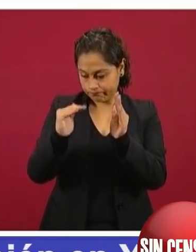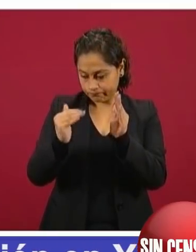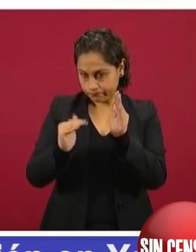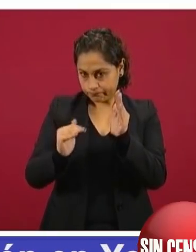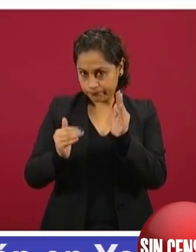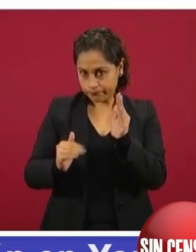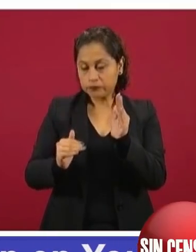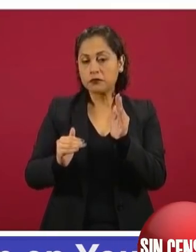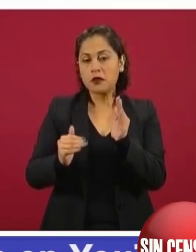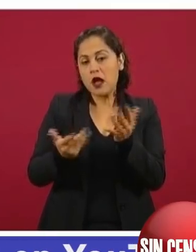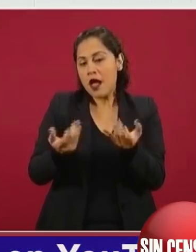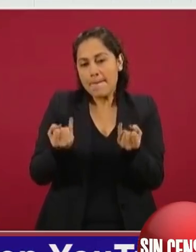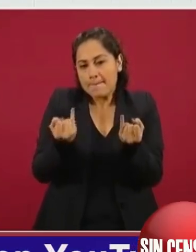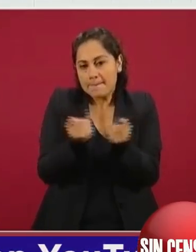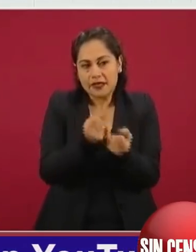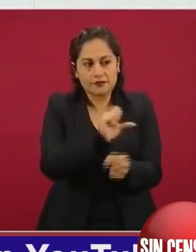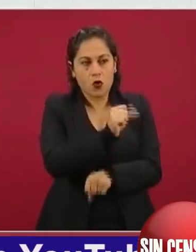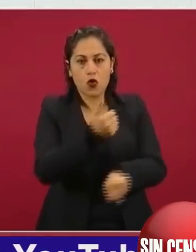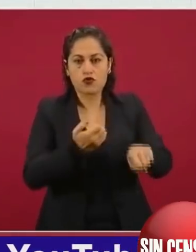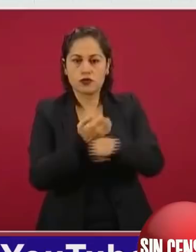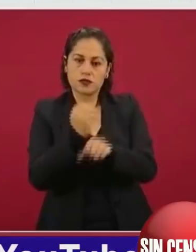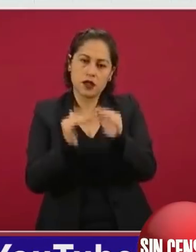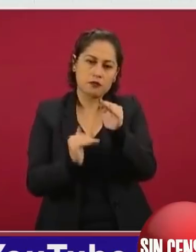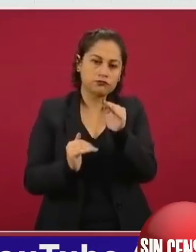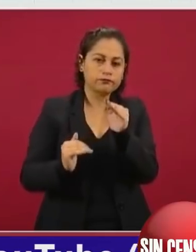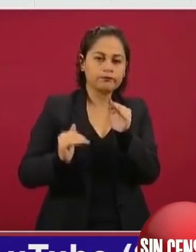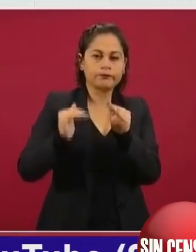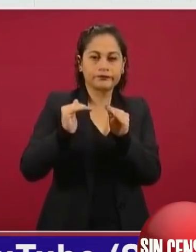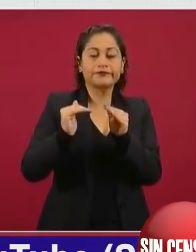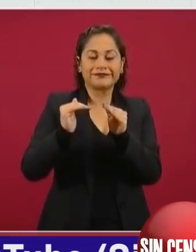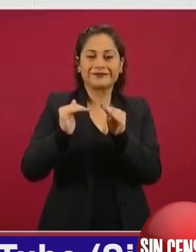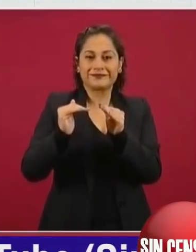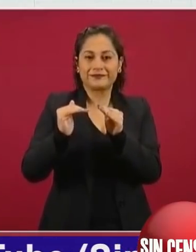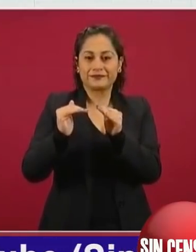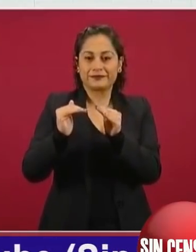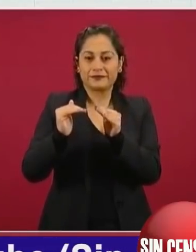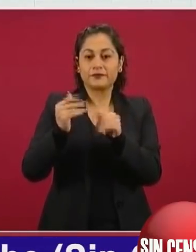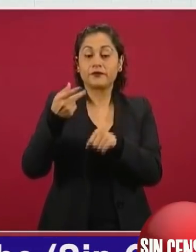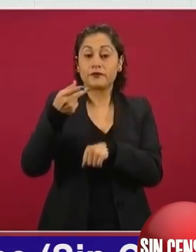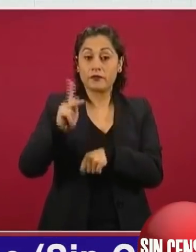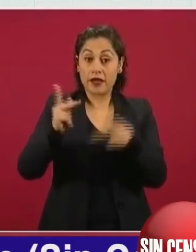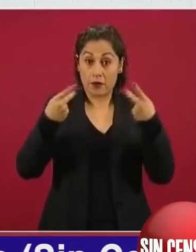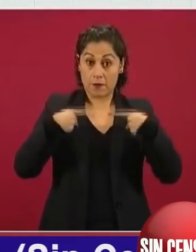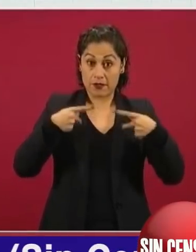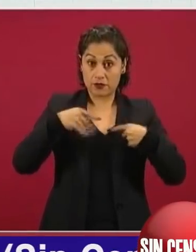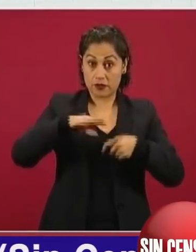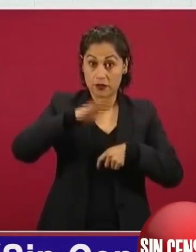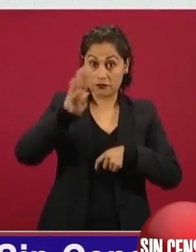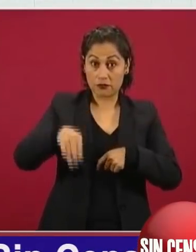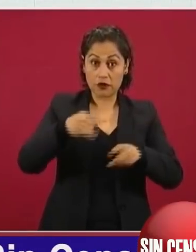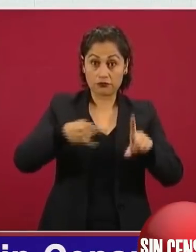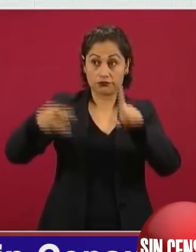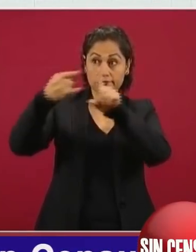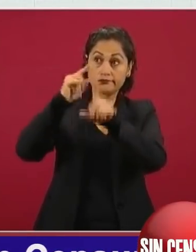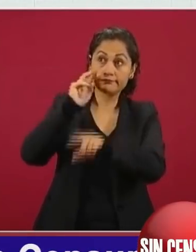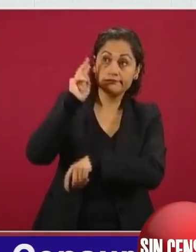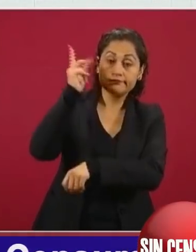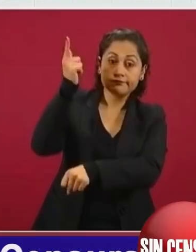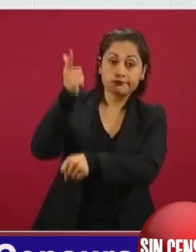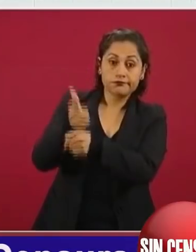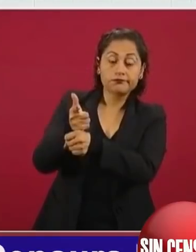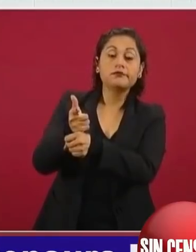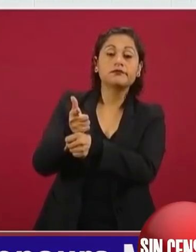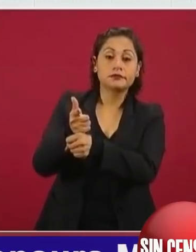igual que el panorama nacional, este repunte en el otoño. Pero la mortalidad en general se redujo con el